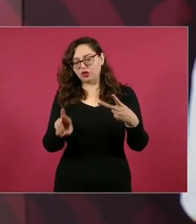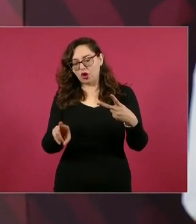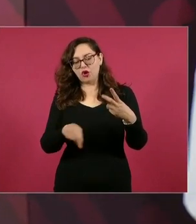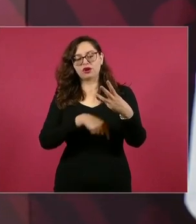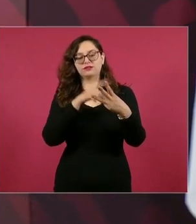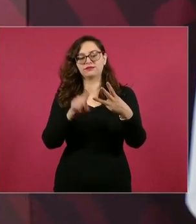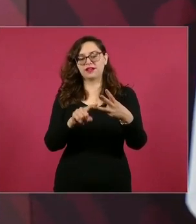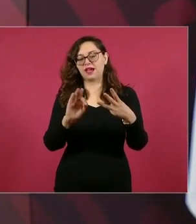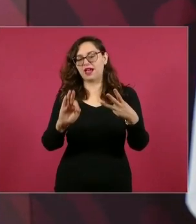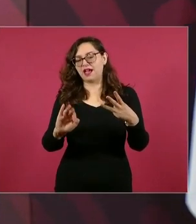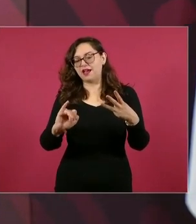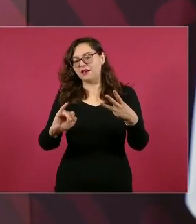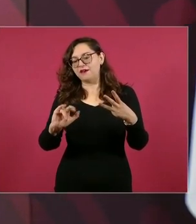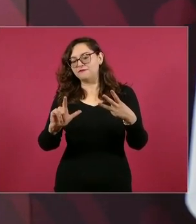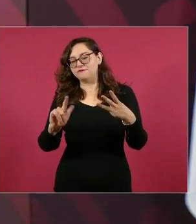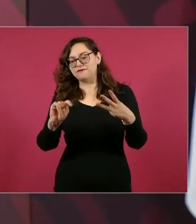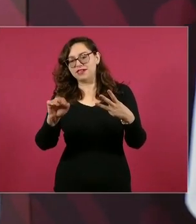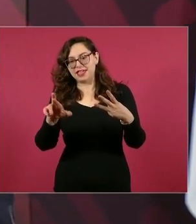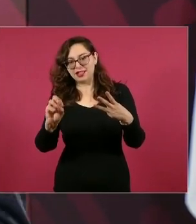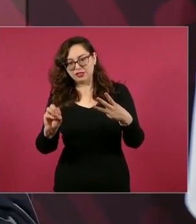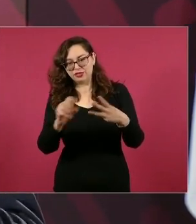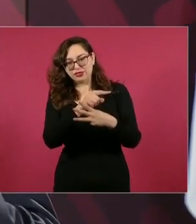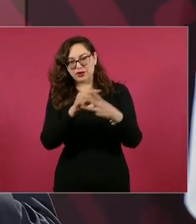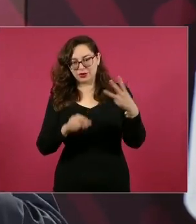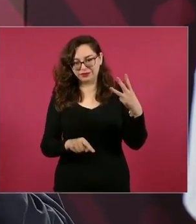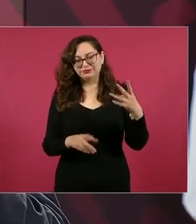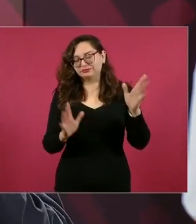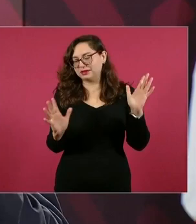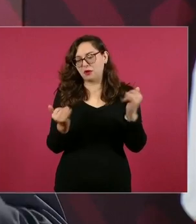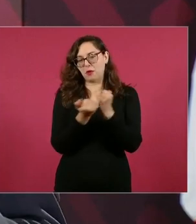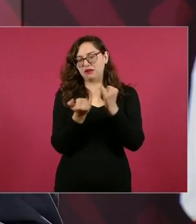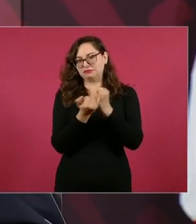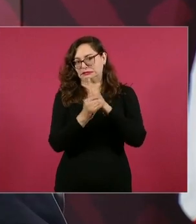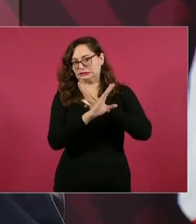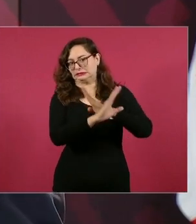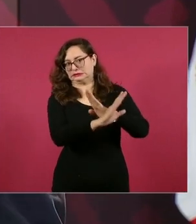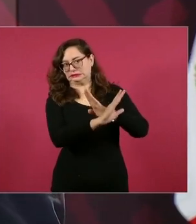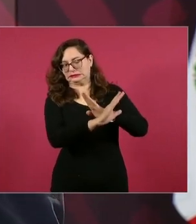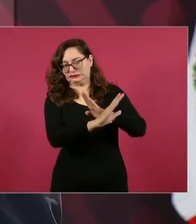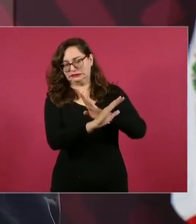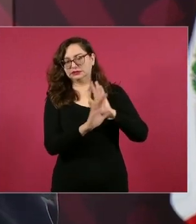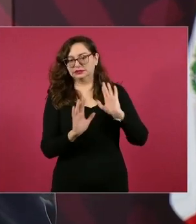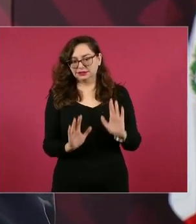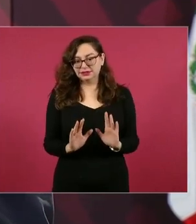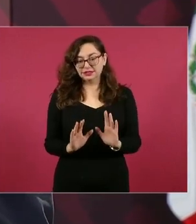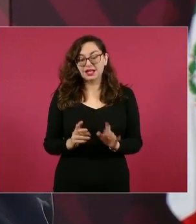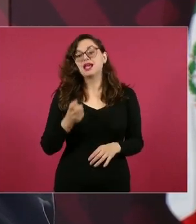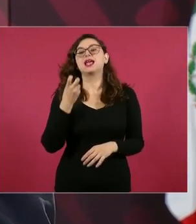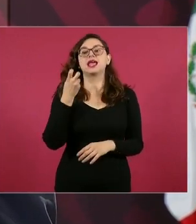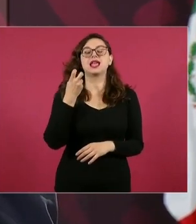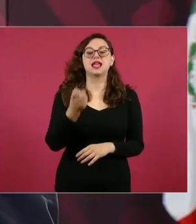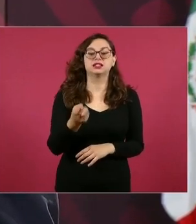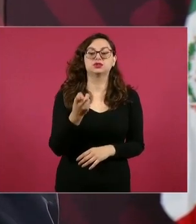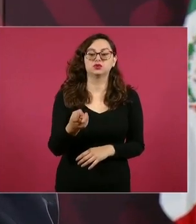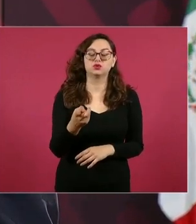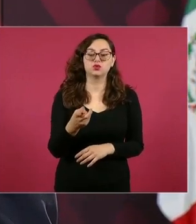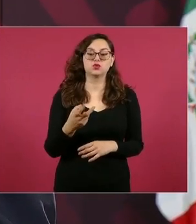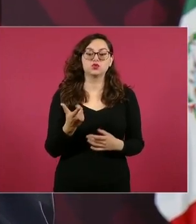cuidado tener mucho cuidado y como ya hemos ido avanzando en